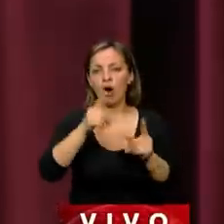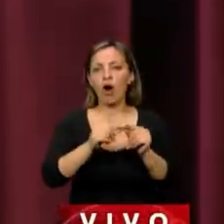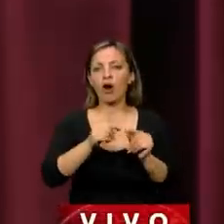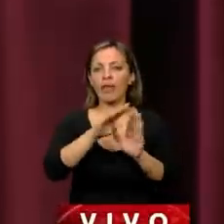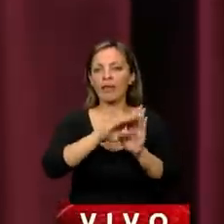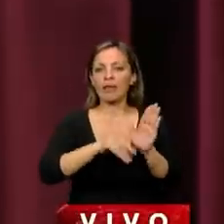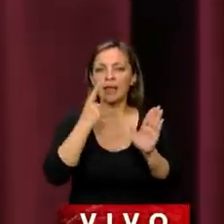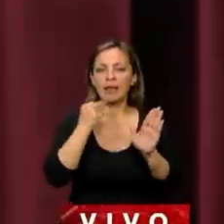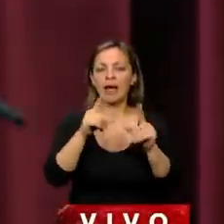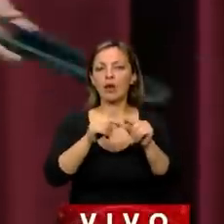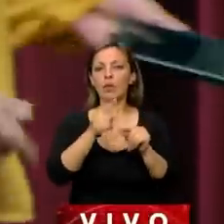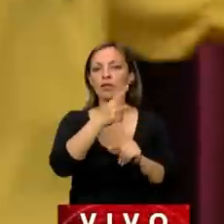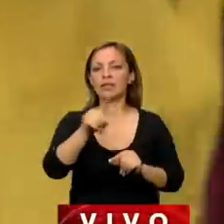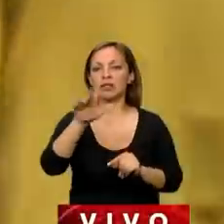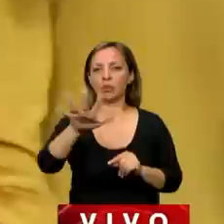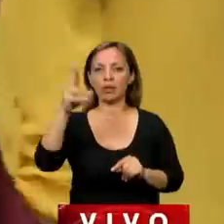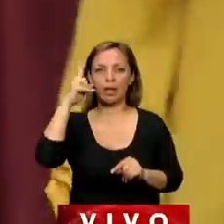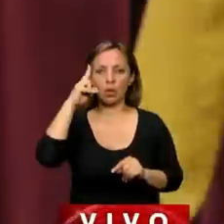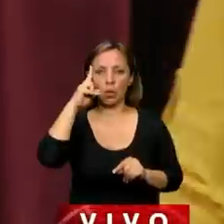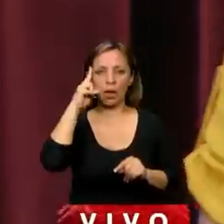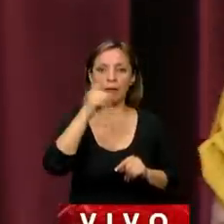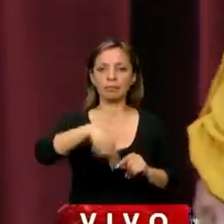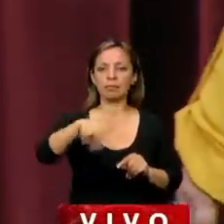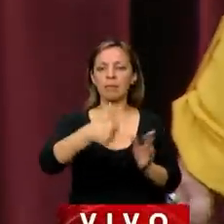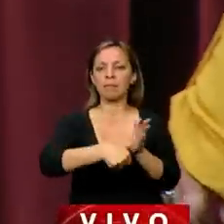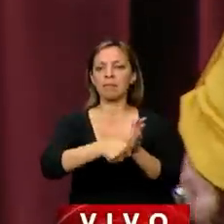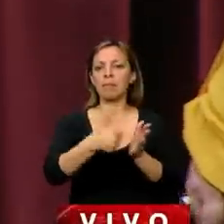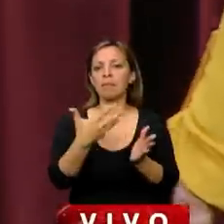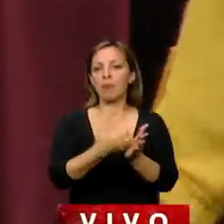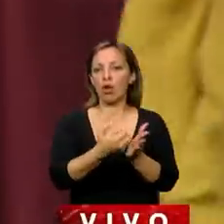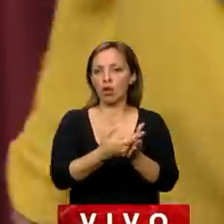número 159. Sírvanse marcar su voto